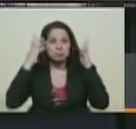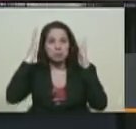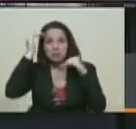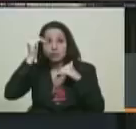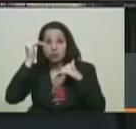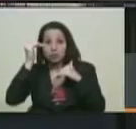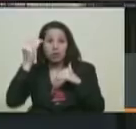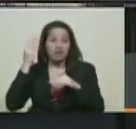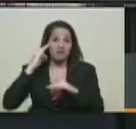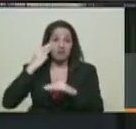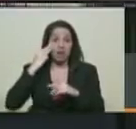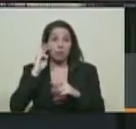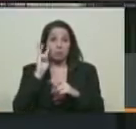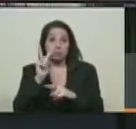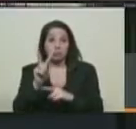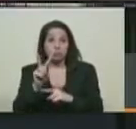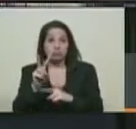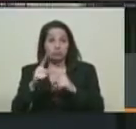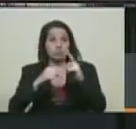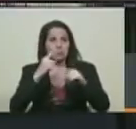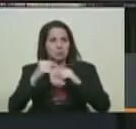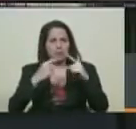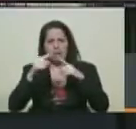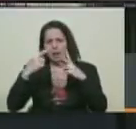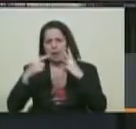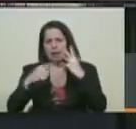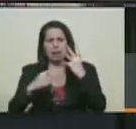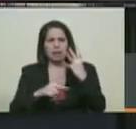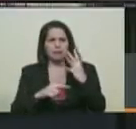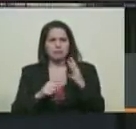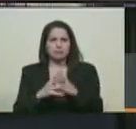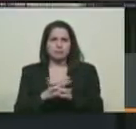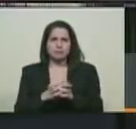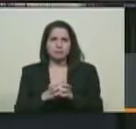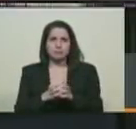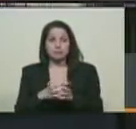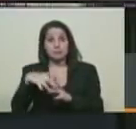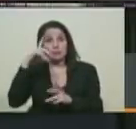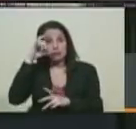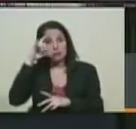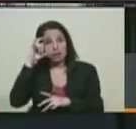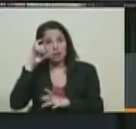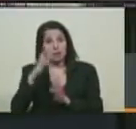Live, Twitter, Periscope, YouTube, Instagram,